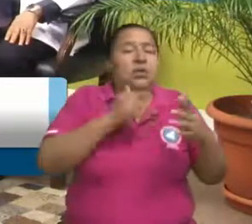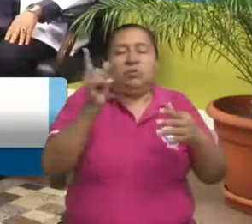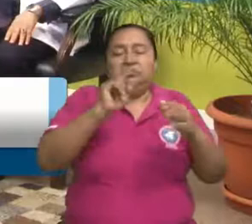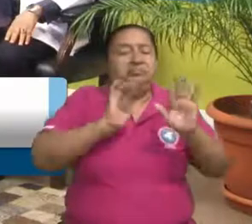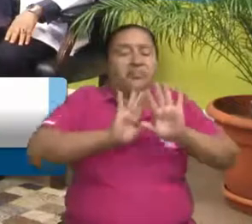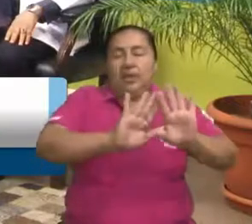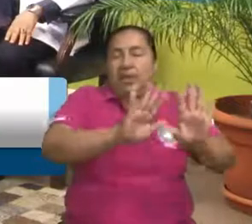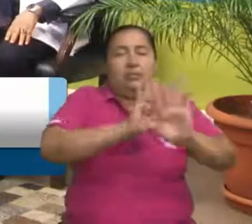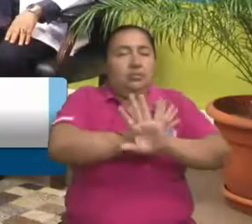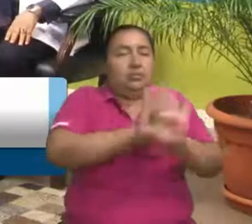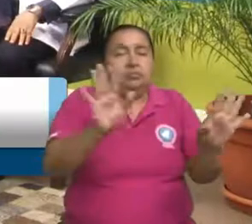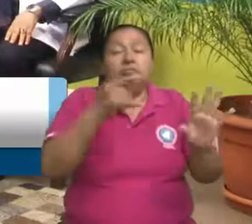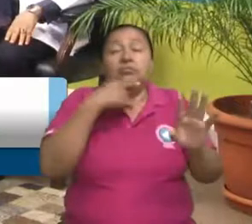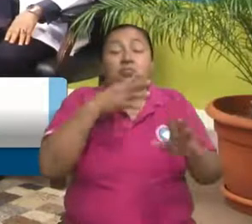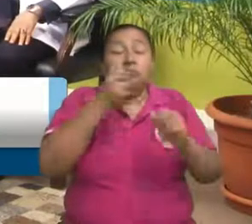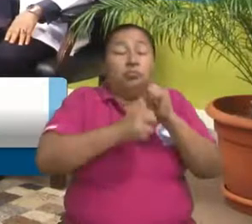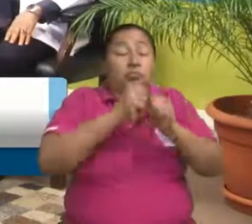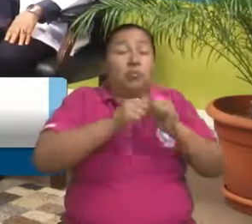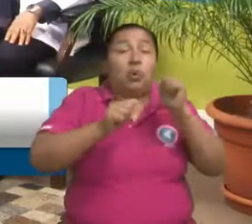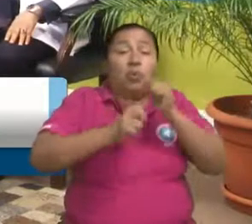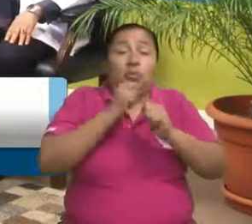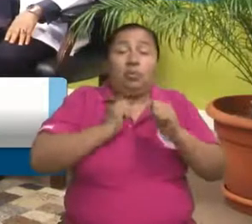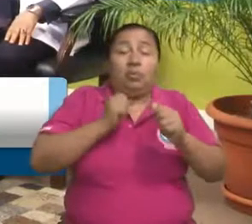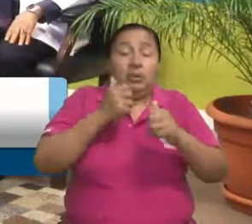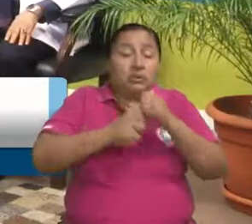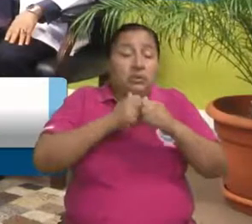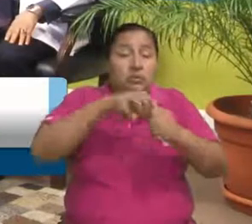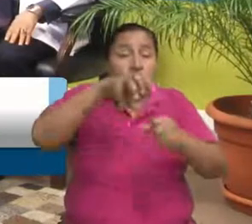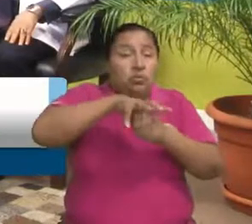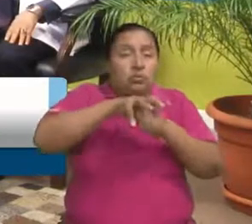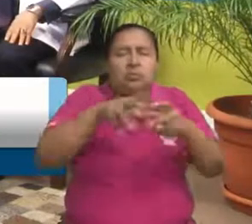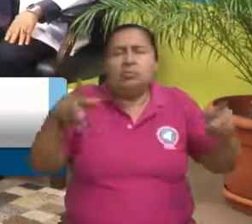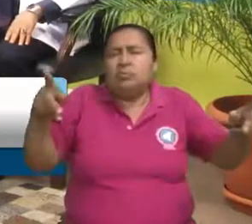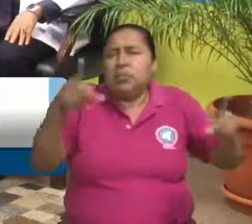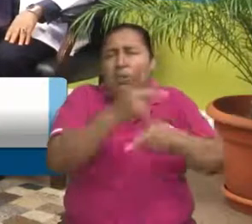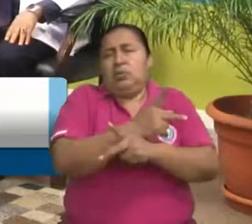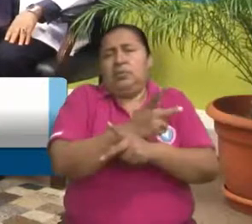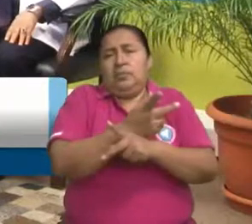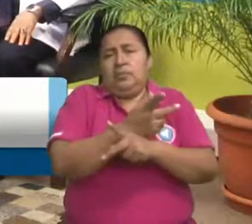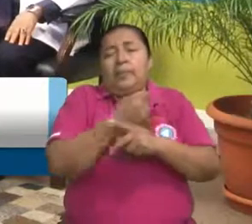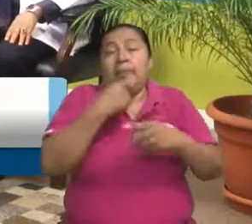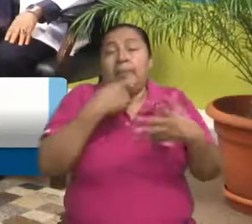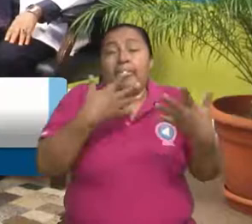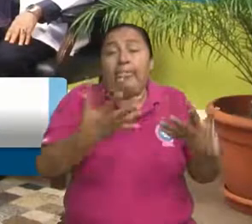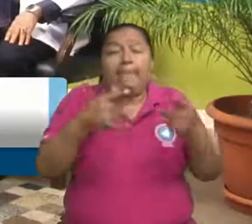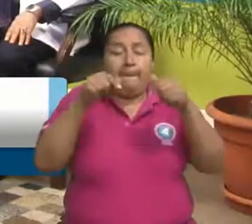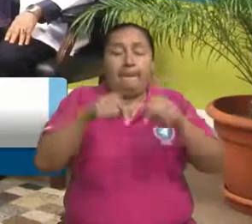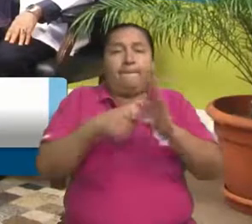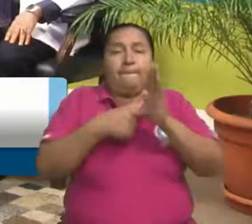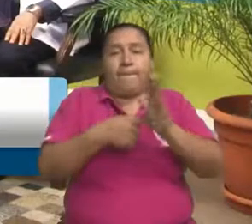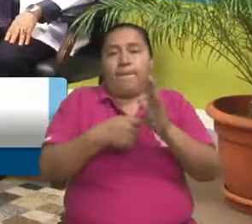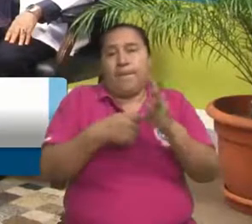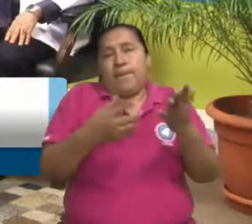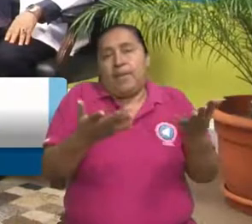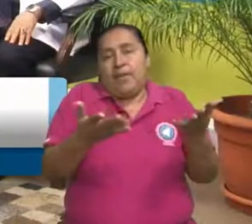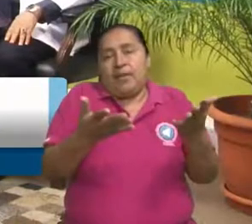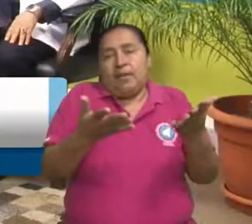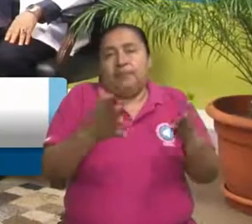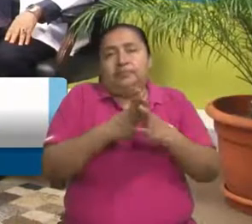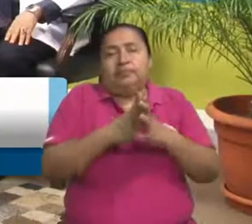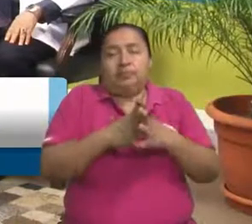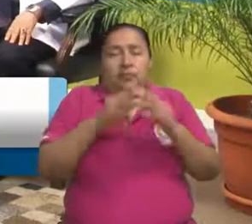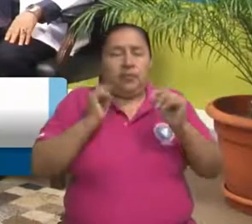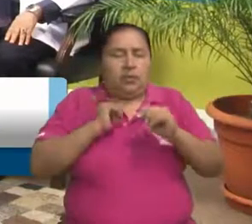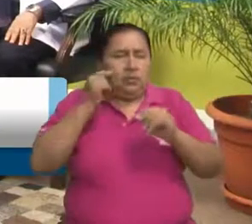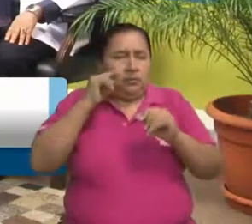tocarlo porque podemos complicar la situación. Entonces, si, por ejemplo, es este un cuerpo